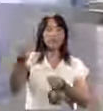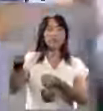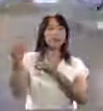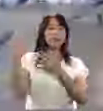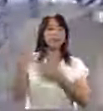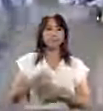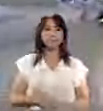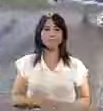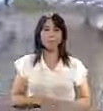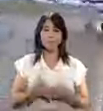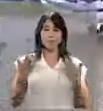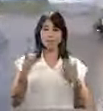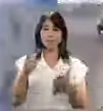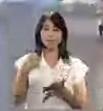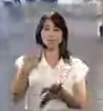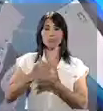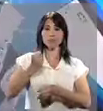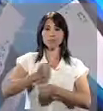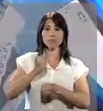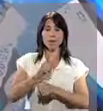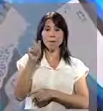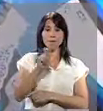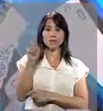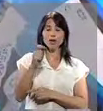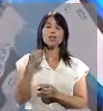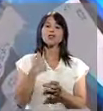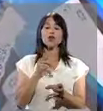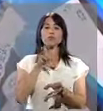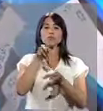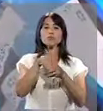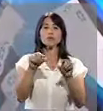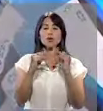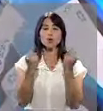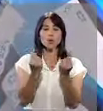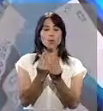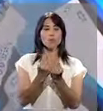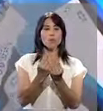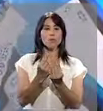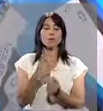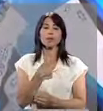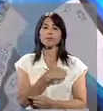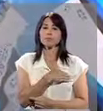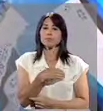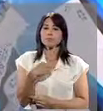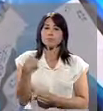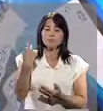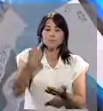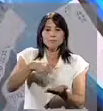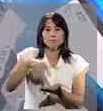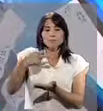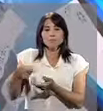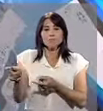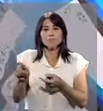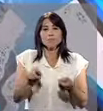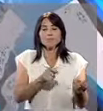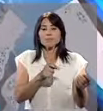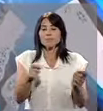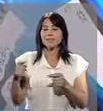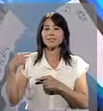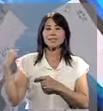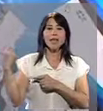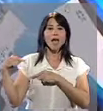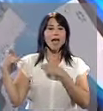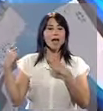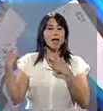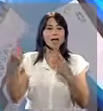¿verdad? Después de que me pensioné, me integré al grupo porque me encanta bailar. Toda la vida me ha